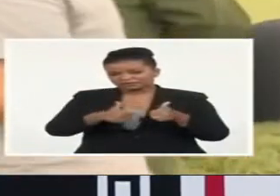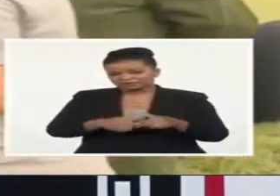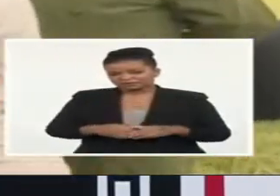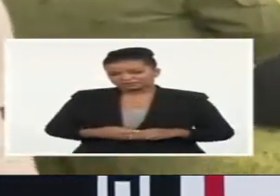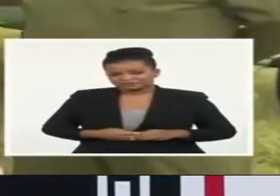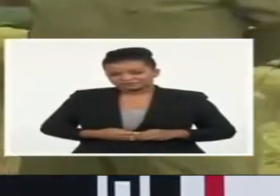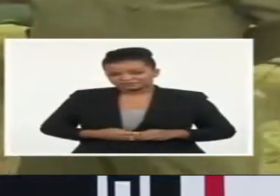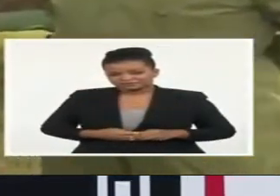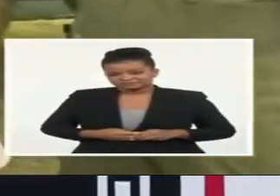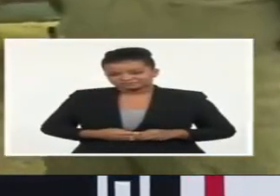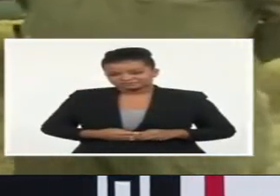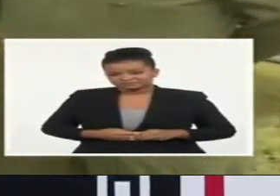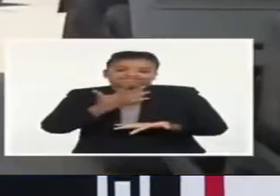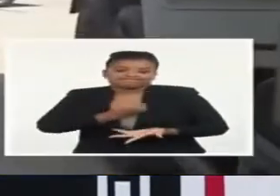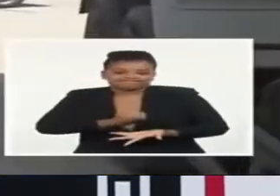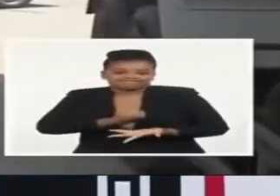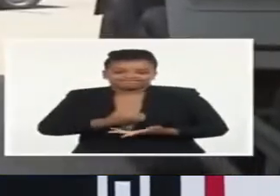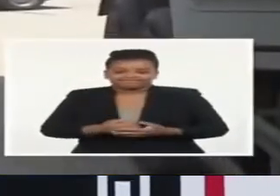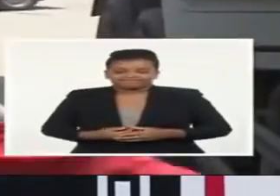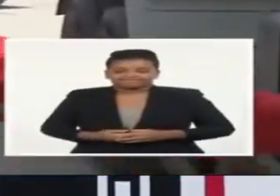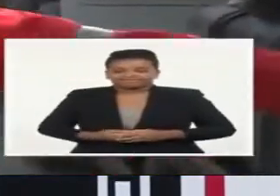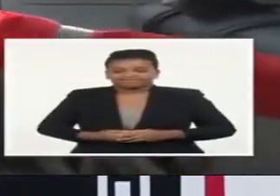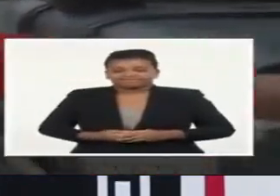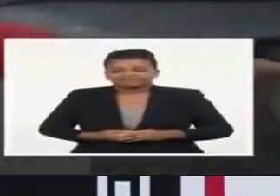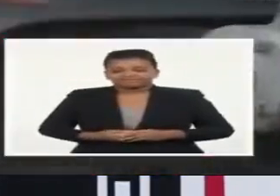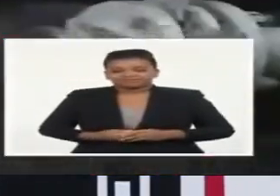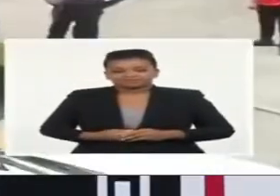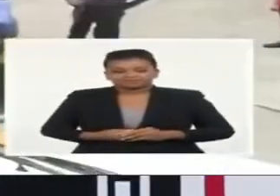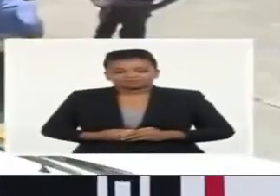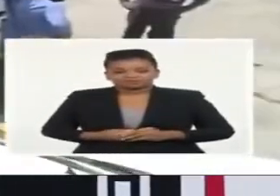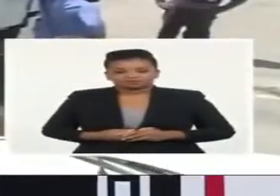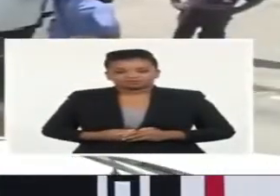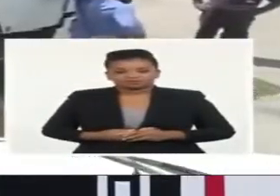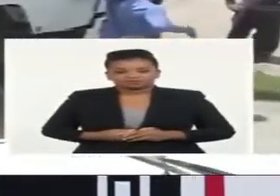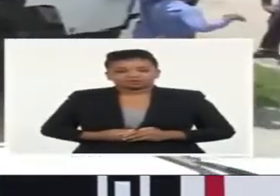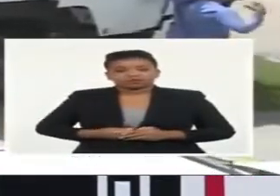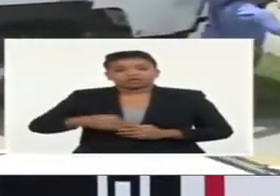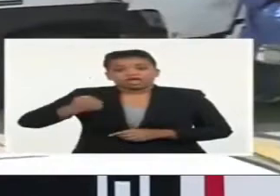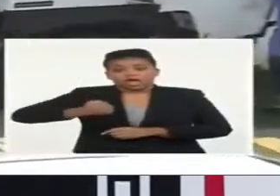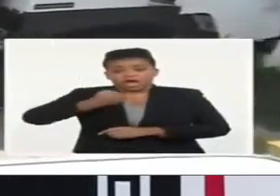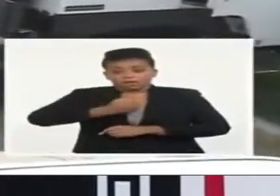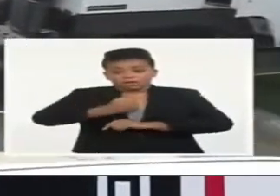candela. No disparan los pilotos